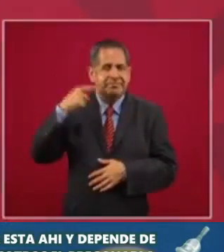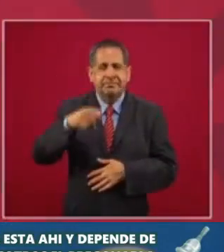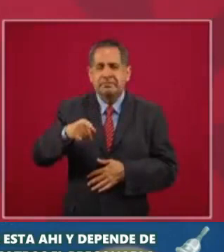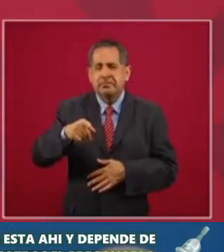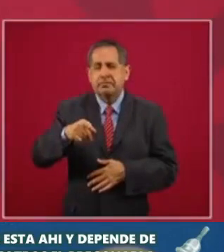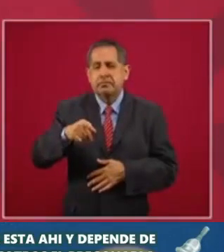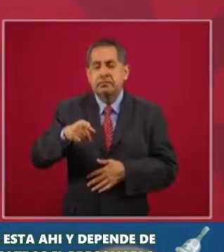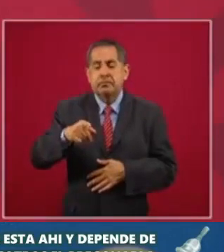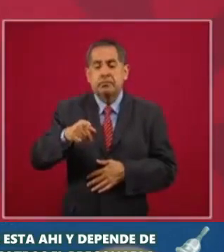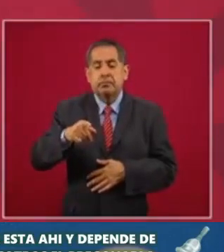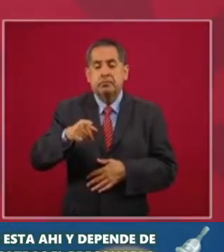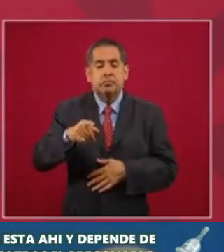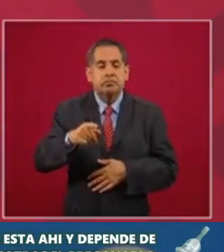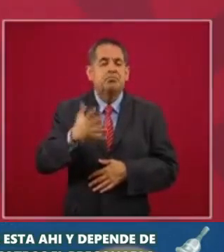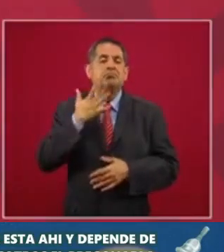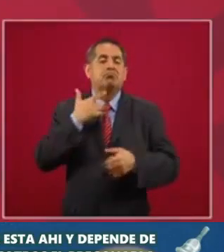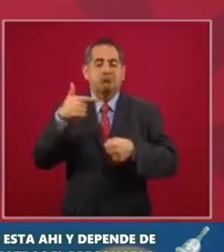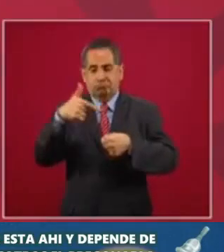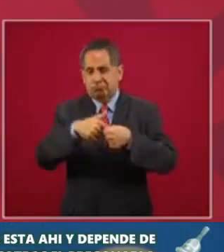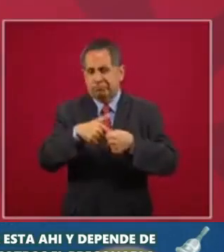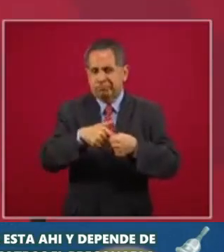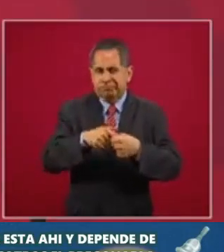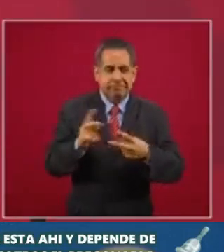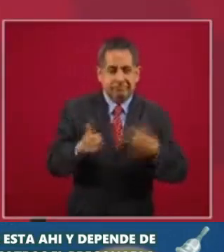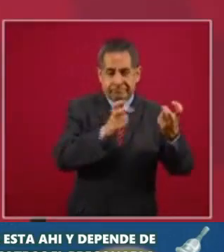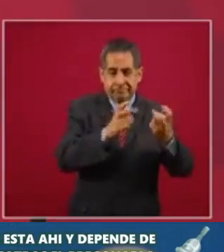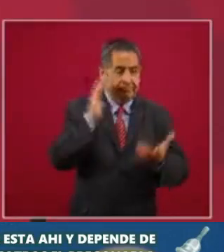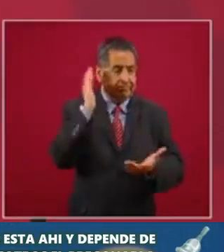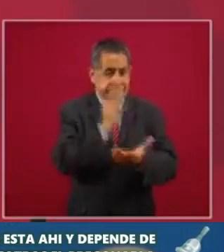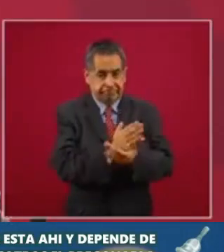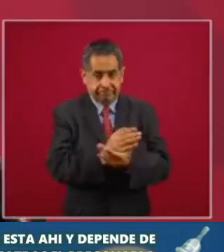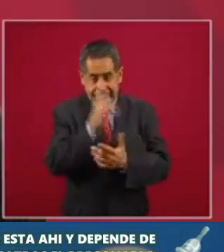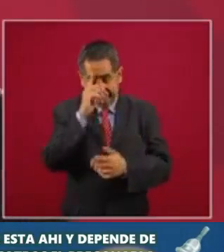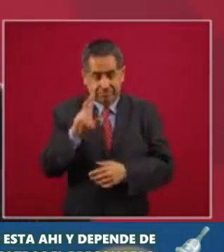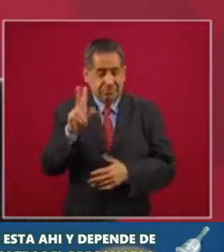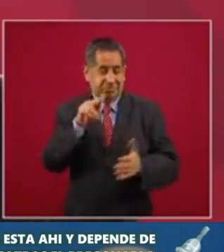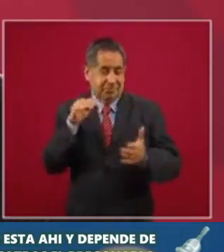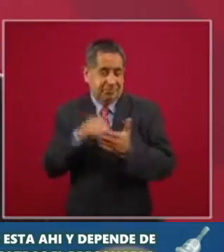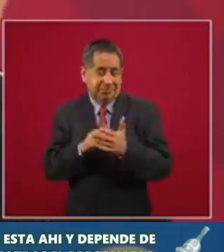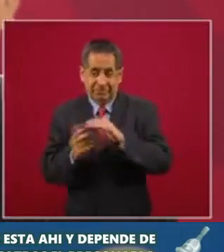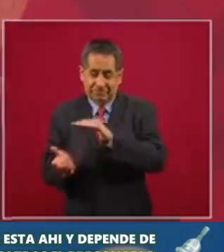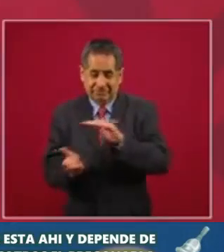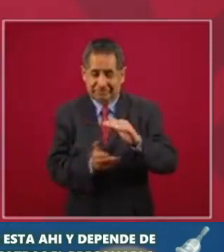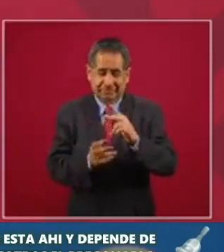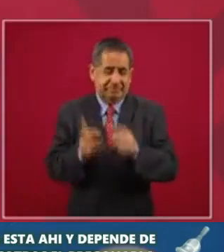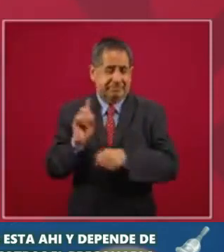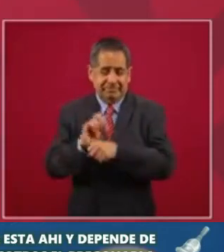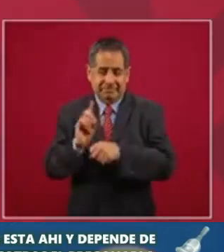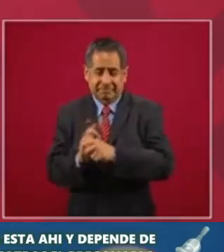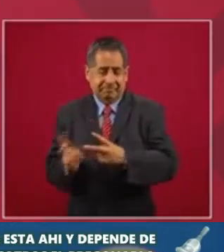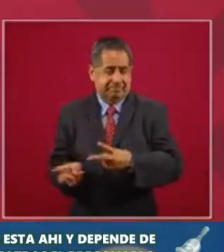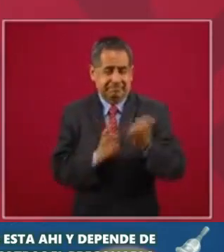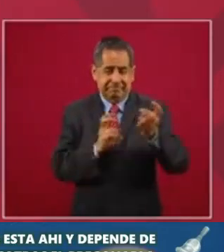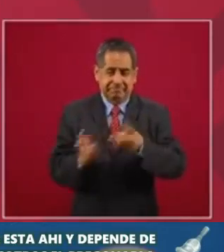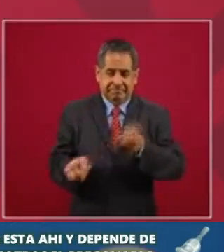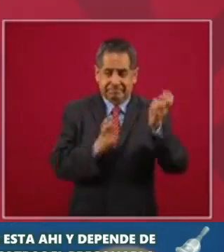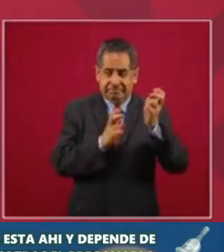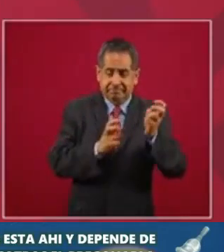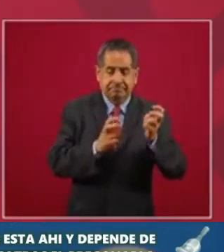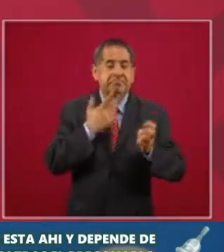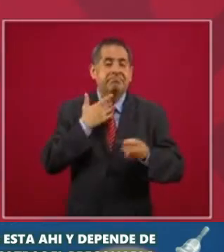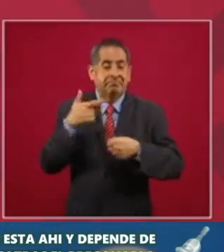enfrentamos el huachicol que se robaban 80 mil barriles diarios de